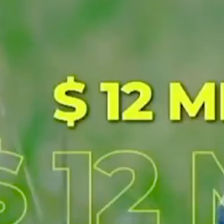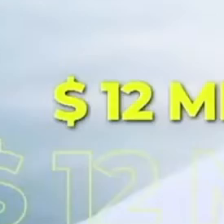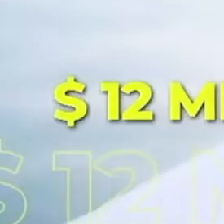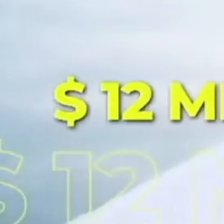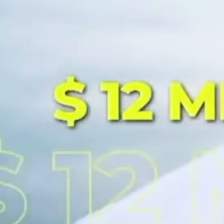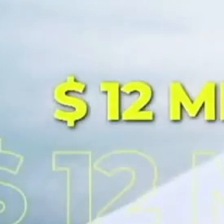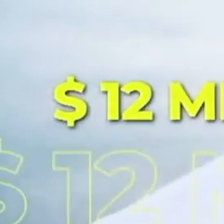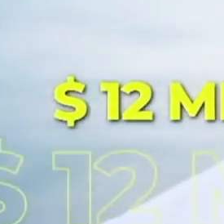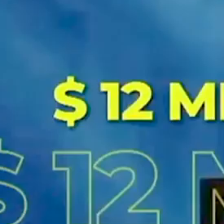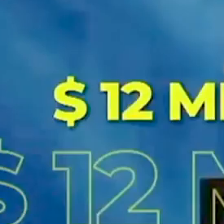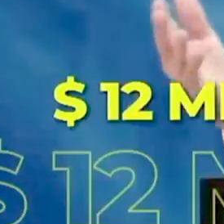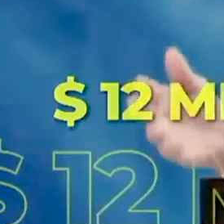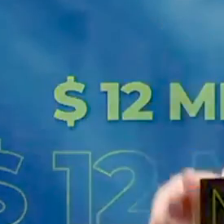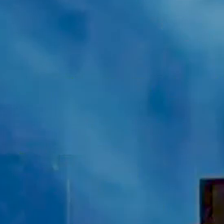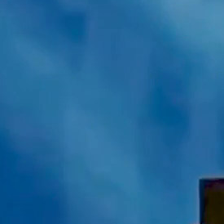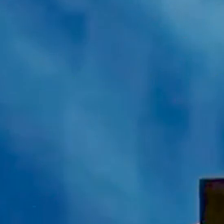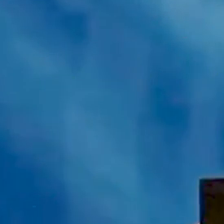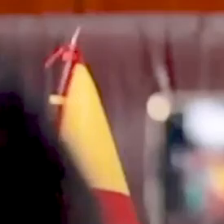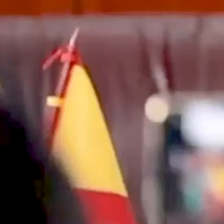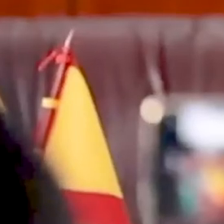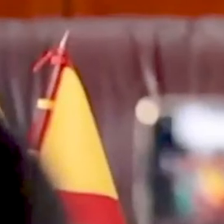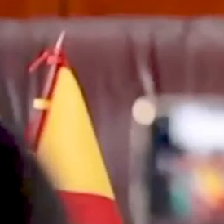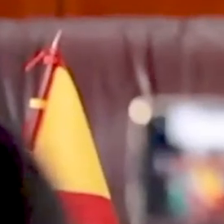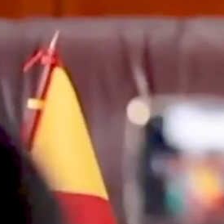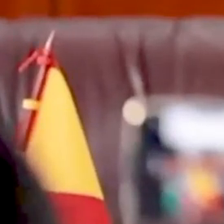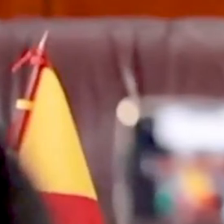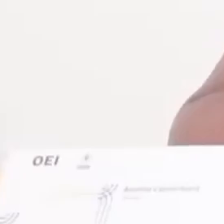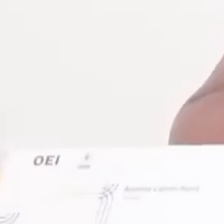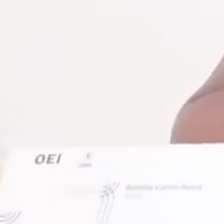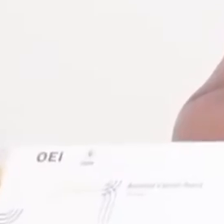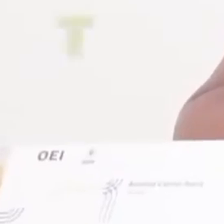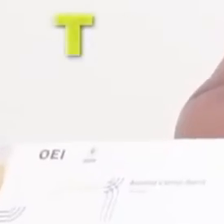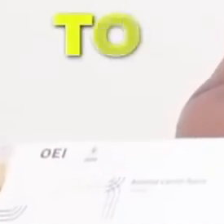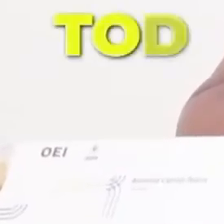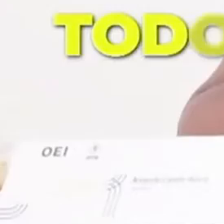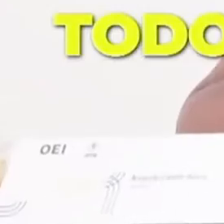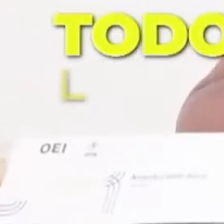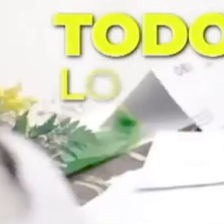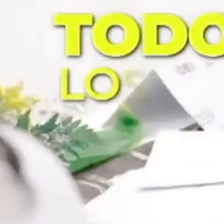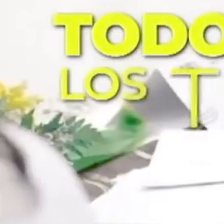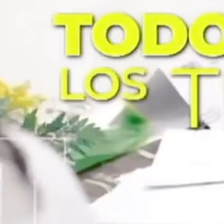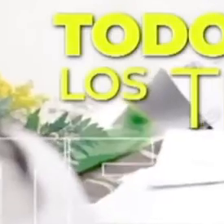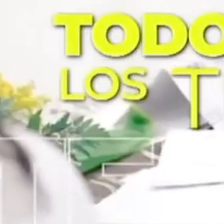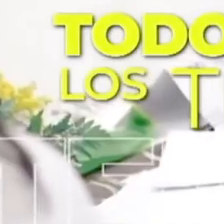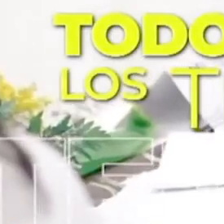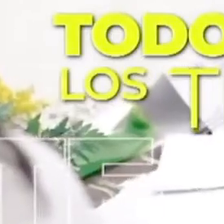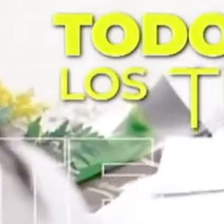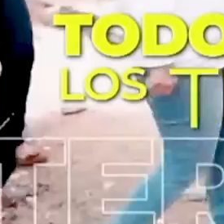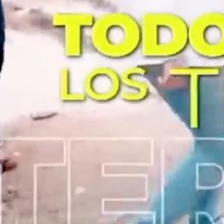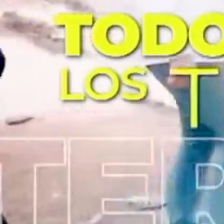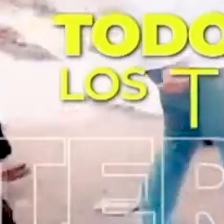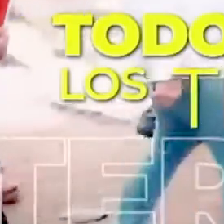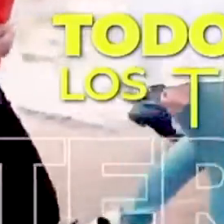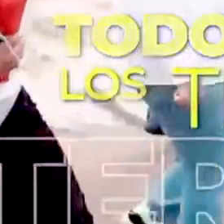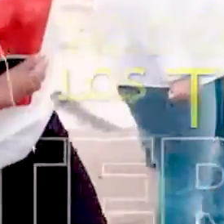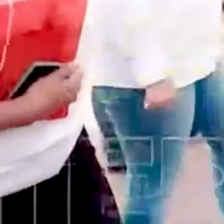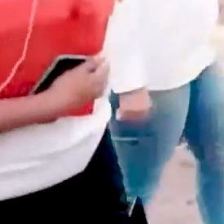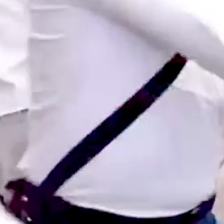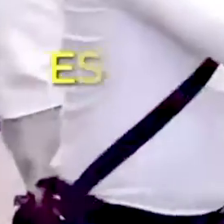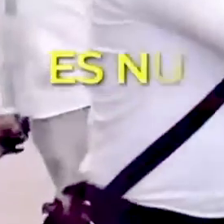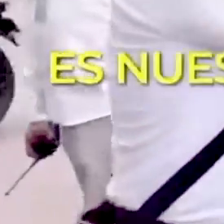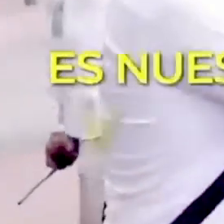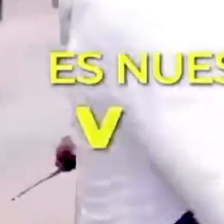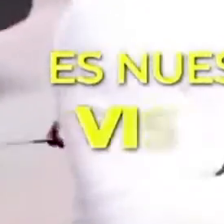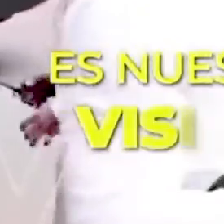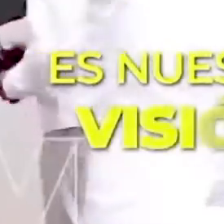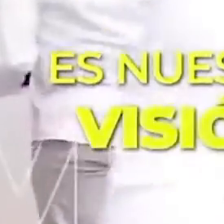de 12.000 millones de pesos. El trabajo de la Procuraduría General de la Nación en todos los territorios, en tiempo